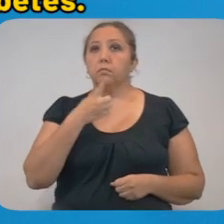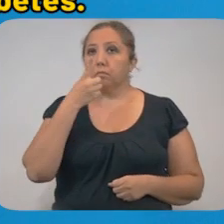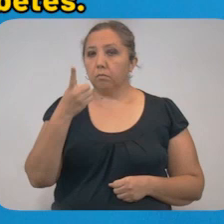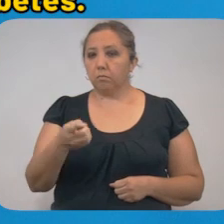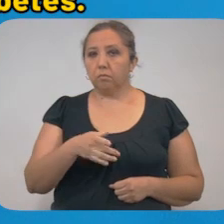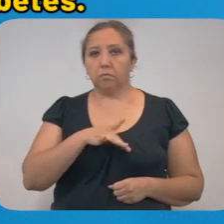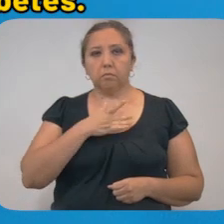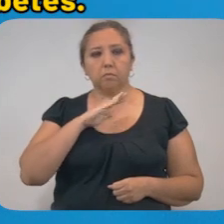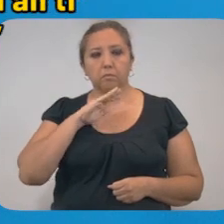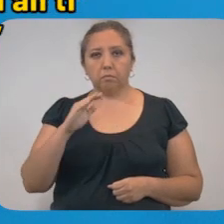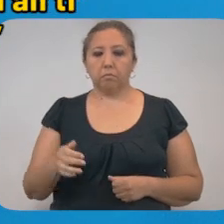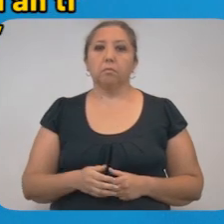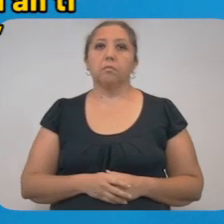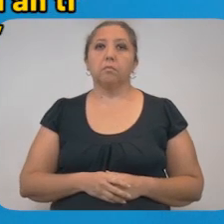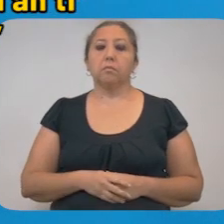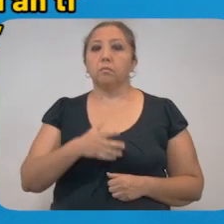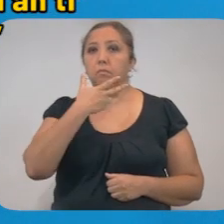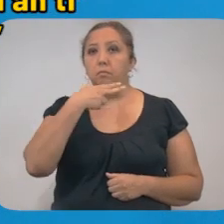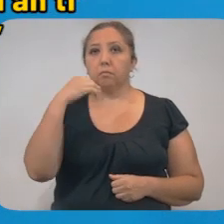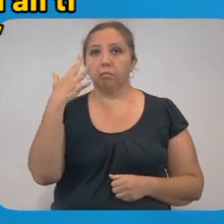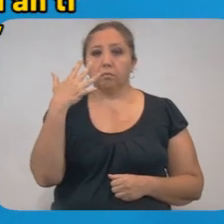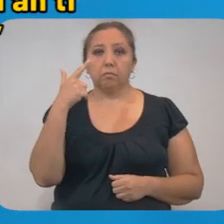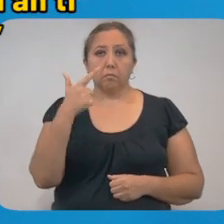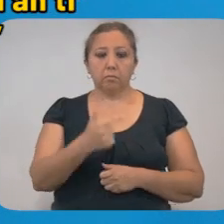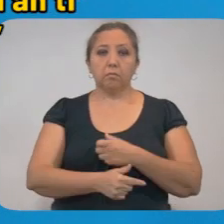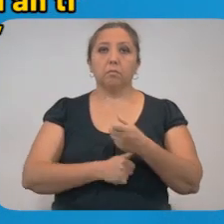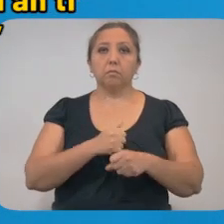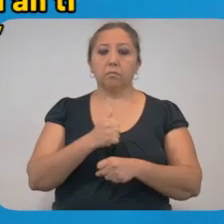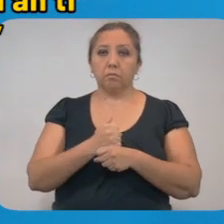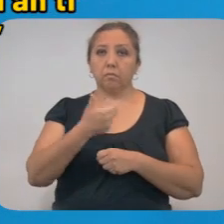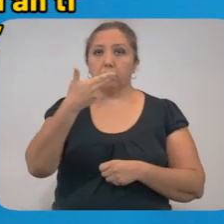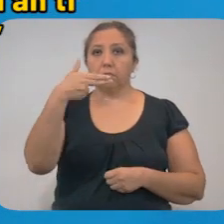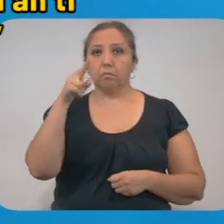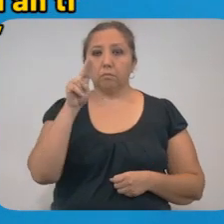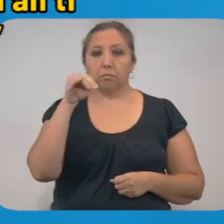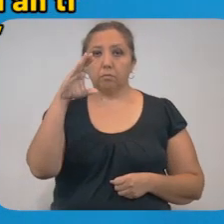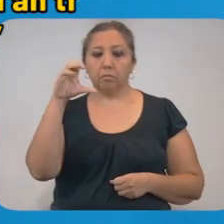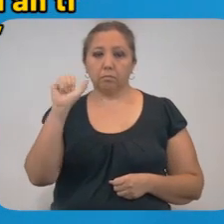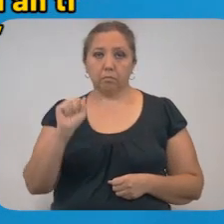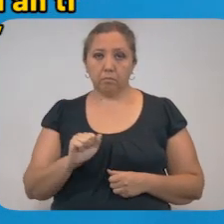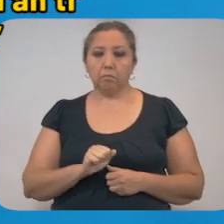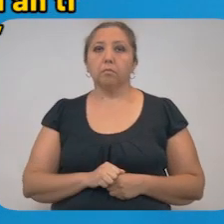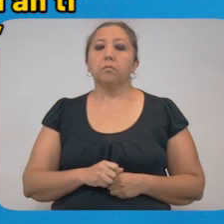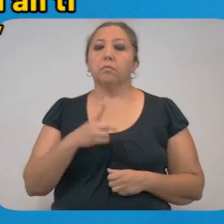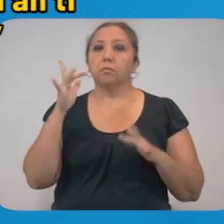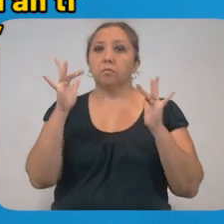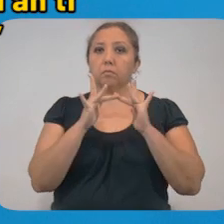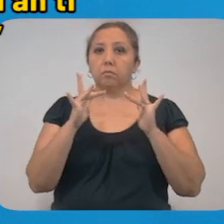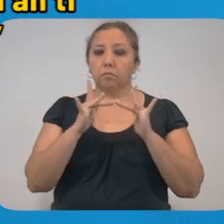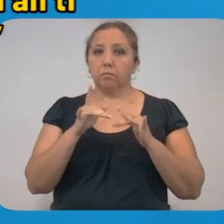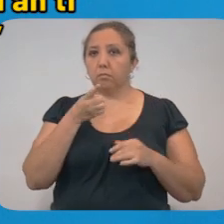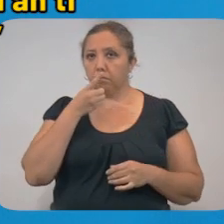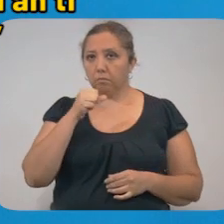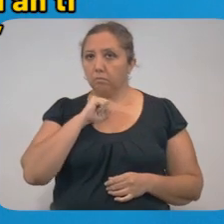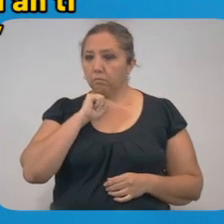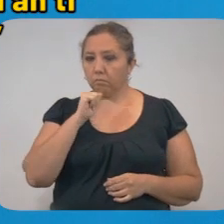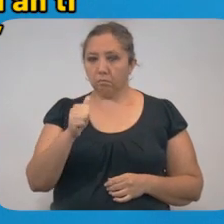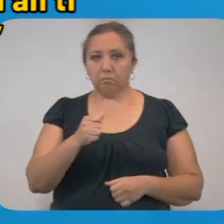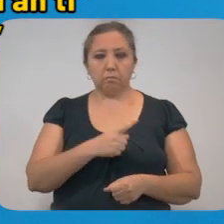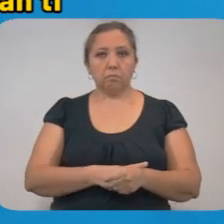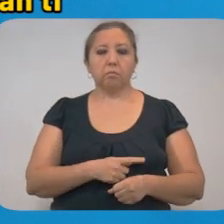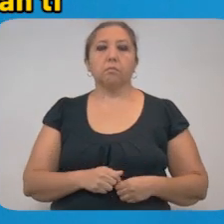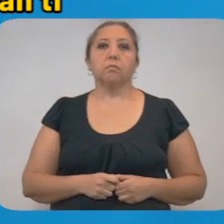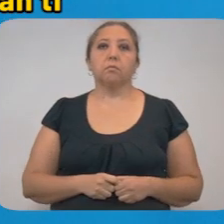reportan asintomáticos. Hombre de 57 años de Jundukmá, sin antecedentes. Sus contactos se reportan sin